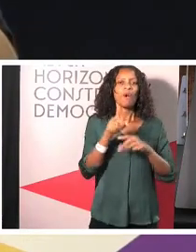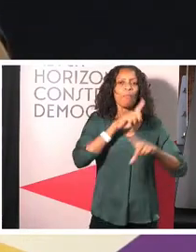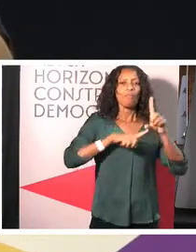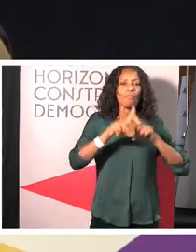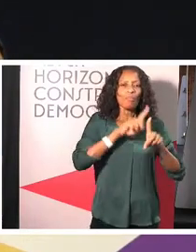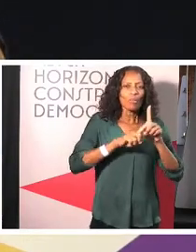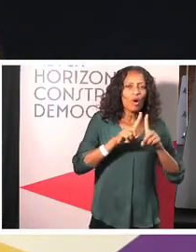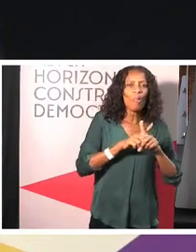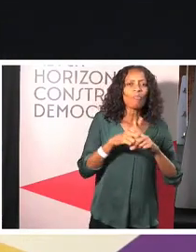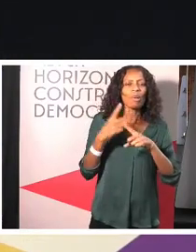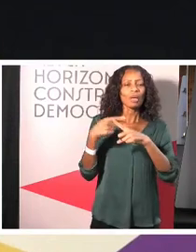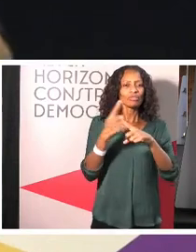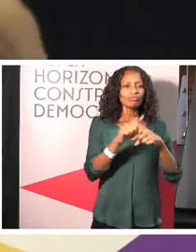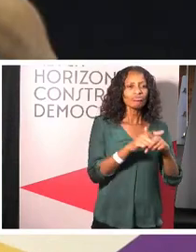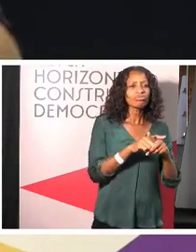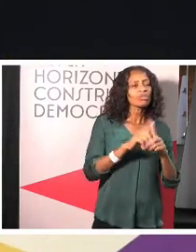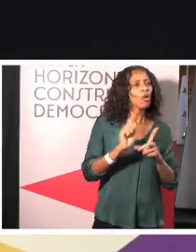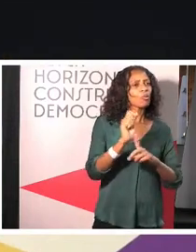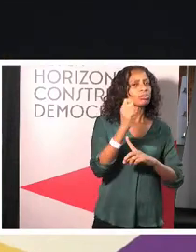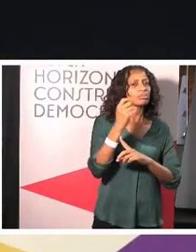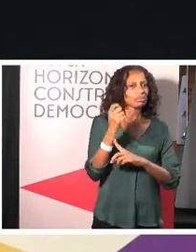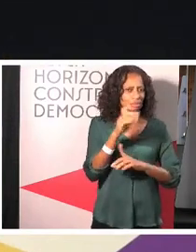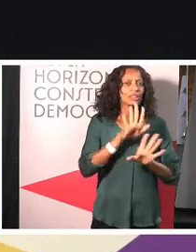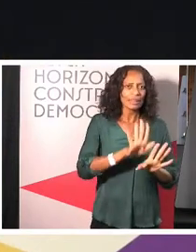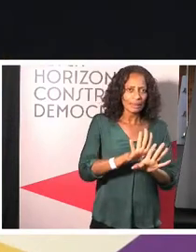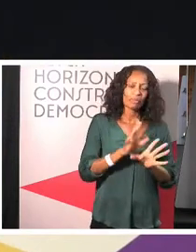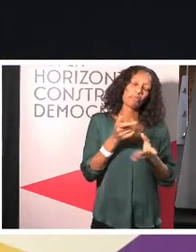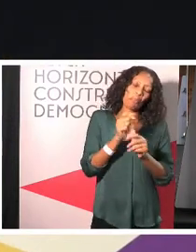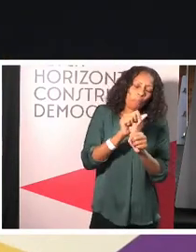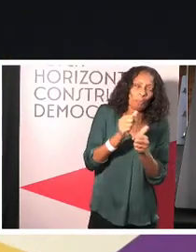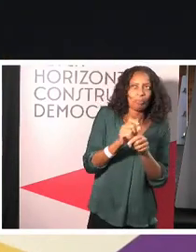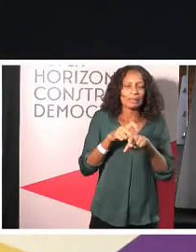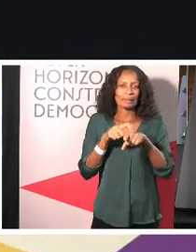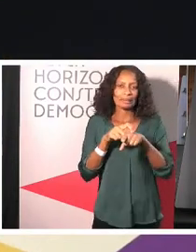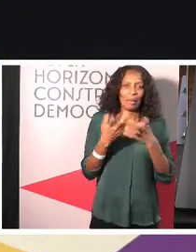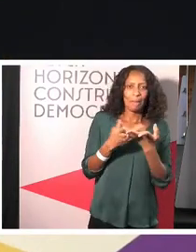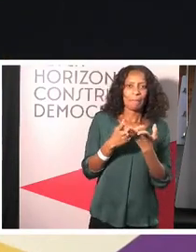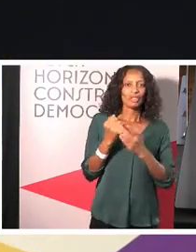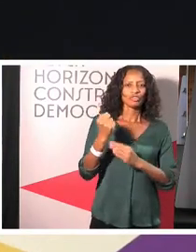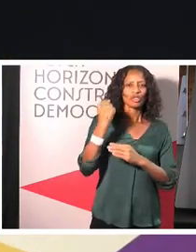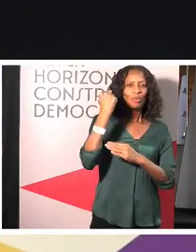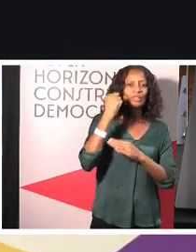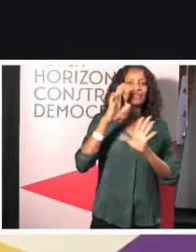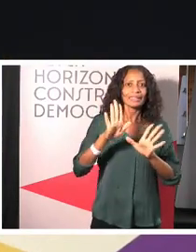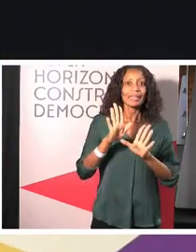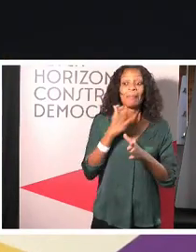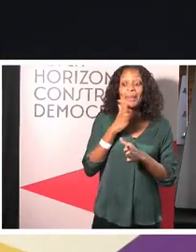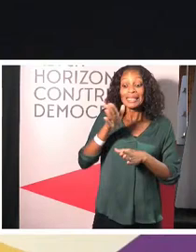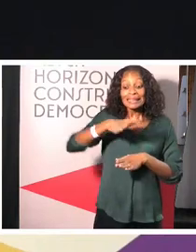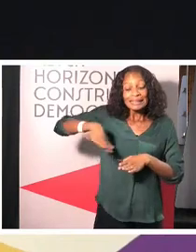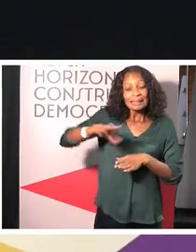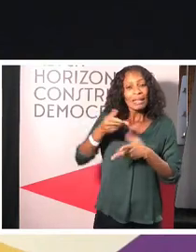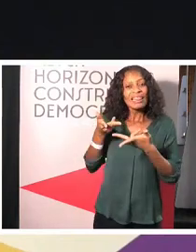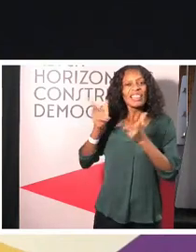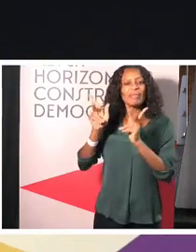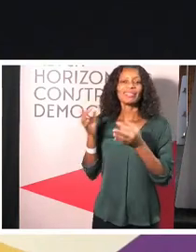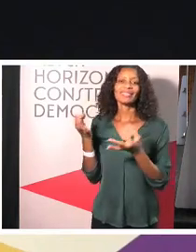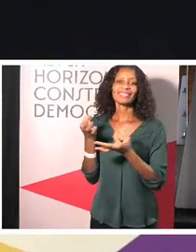de los casos planificando con una especie de comunismo, si quieren, y dejamos el terreno libre a la libertad. Y claro,